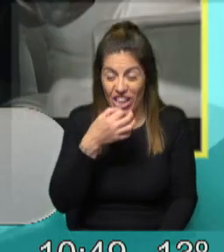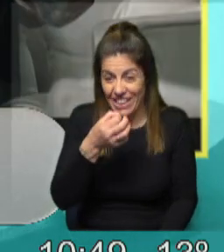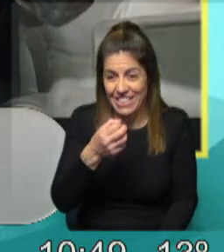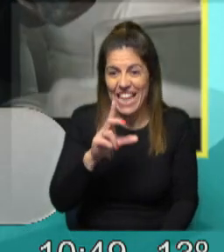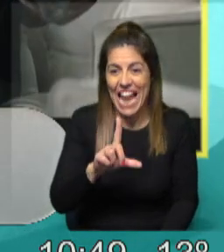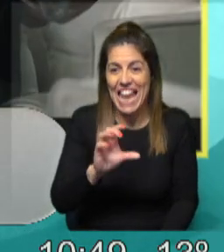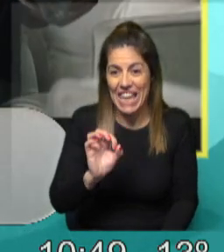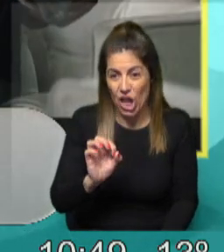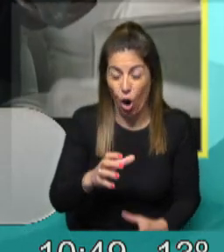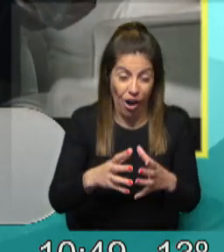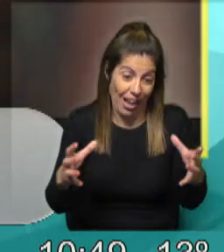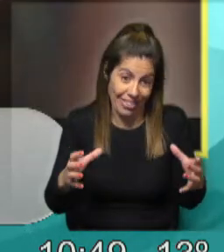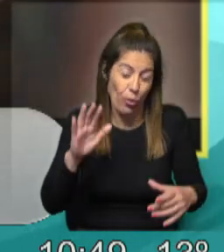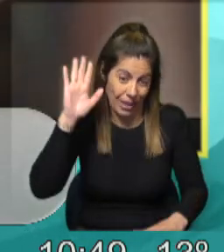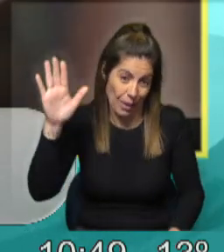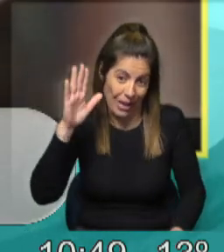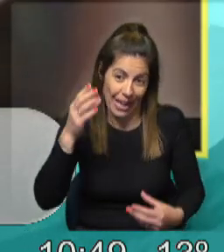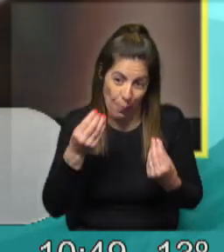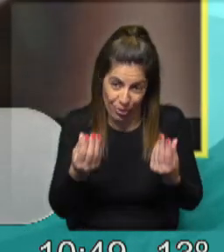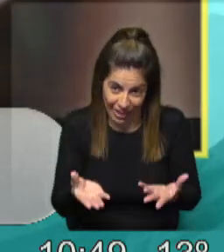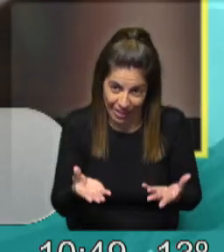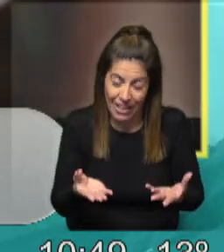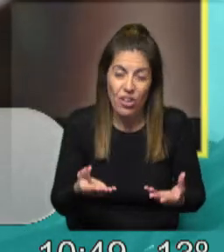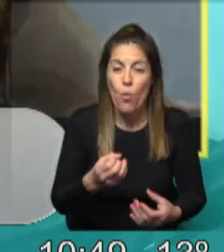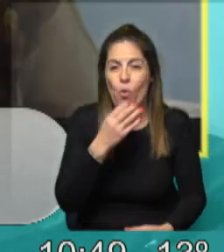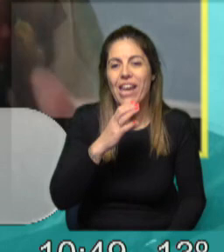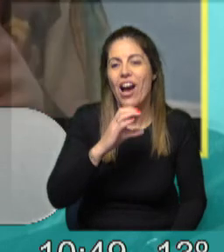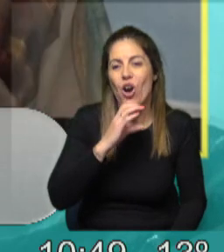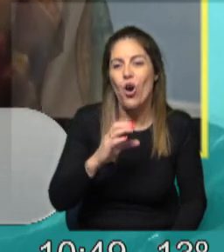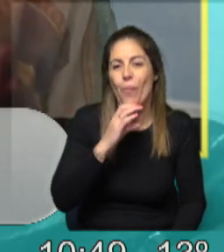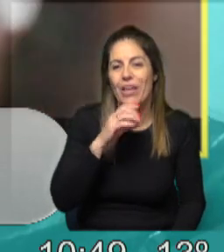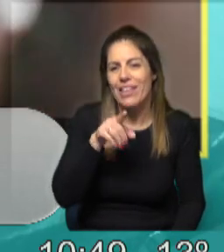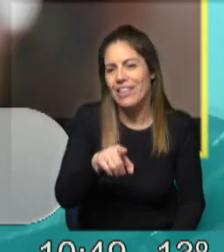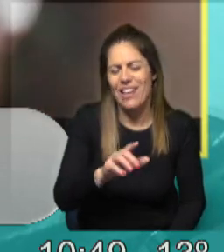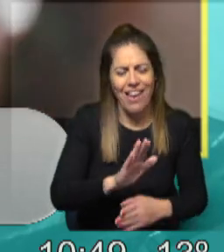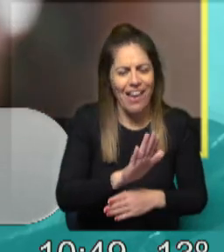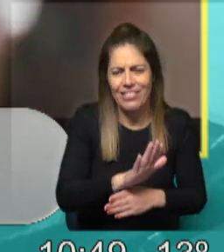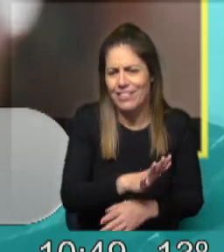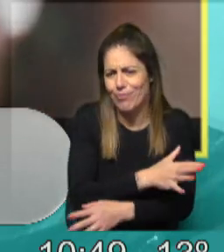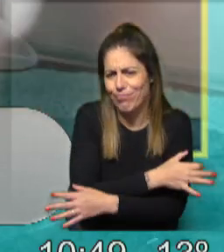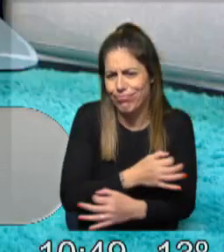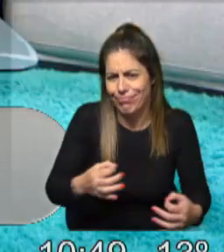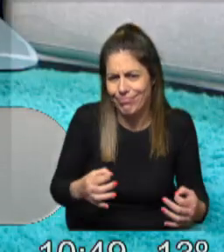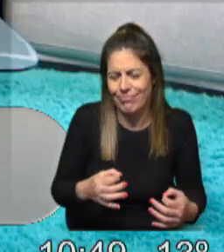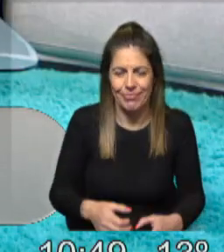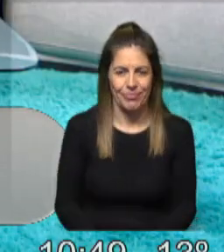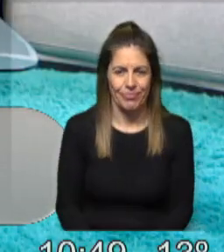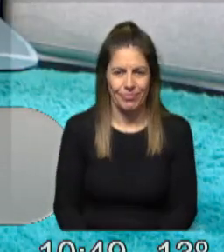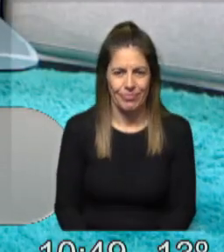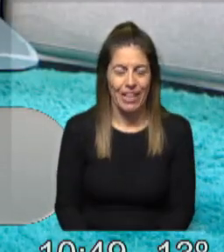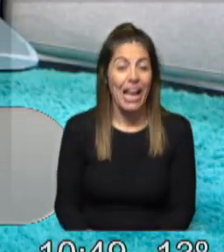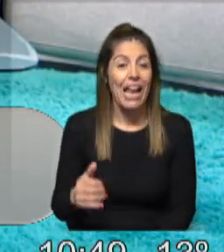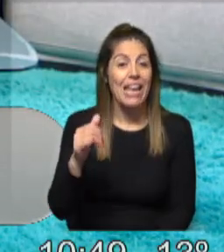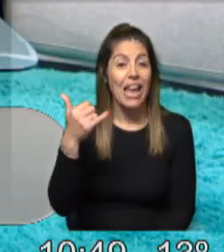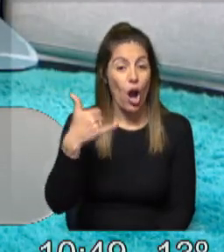qué le dicen de esa manera. Bueno, es una muy buena comedia. Emma Thompson la rompe como siempre. La recomendó Vivian Dufault el viernes pasado.